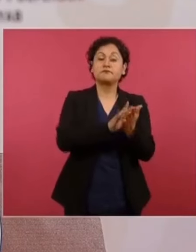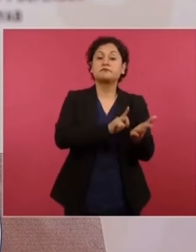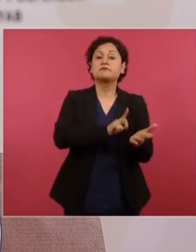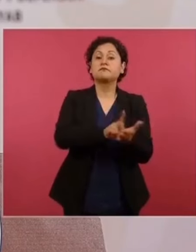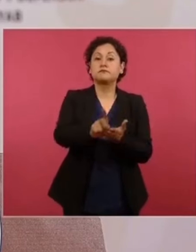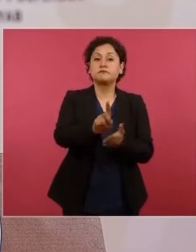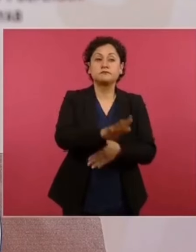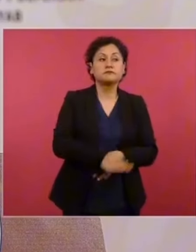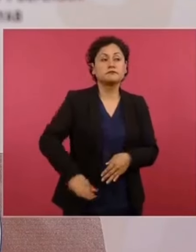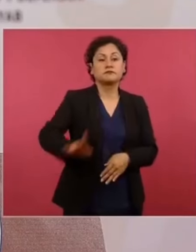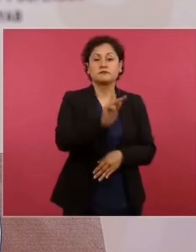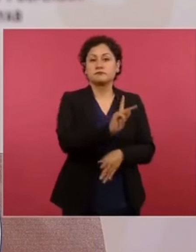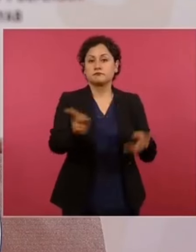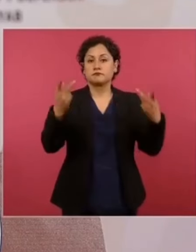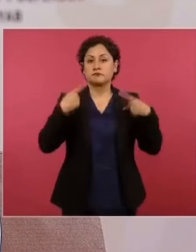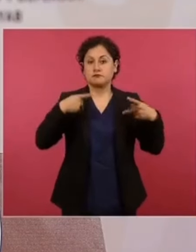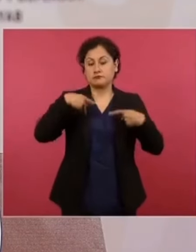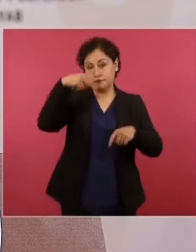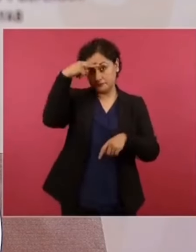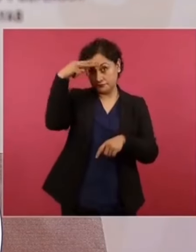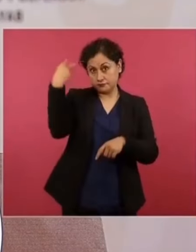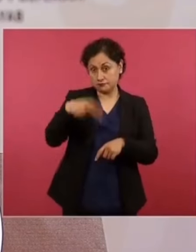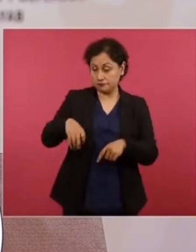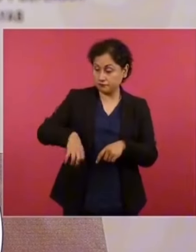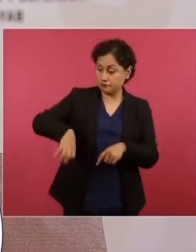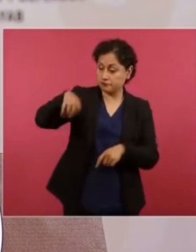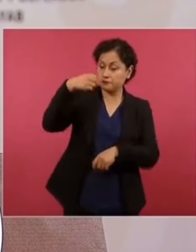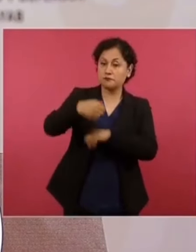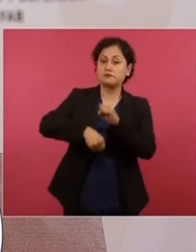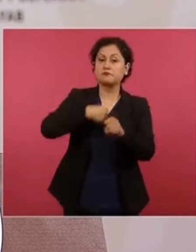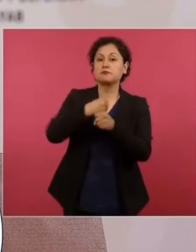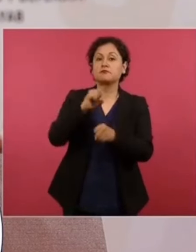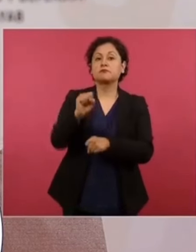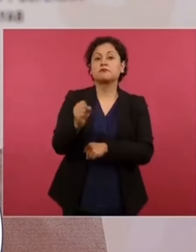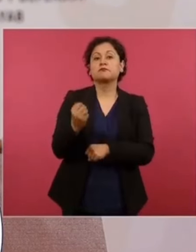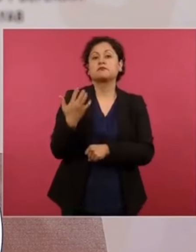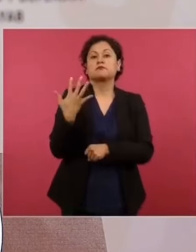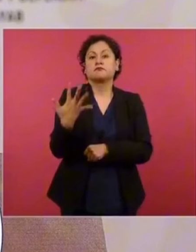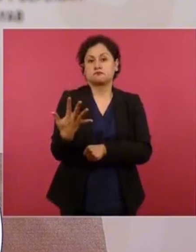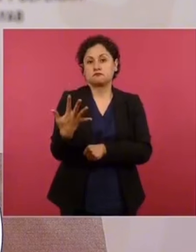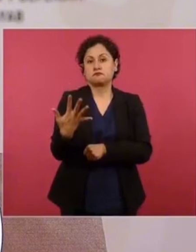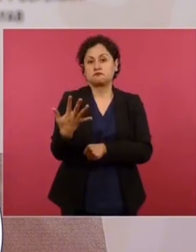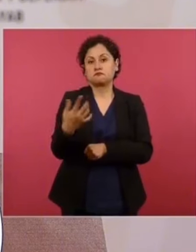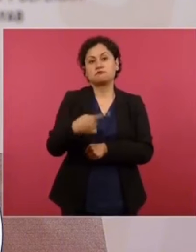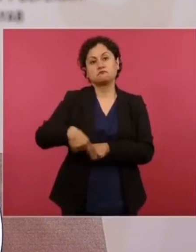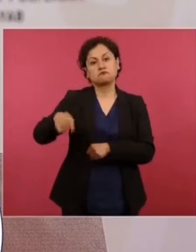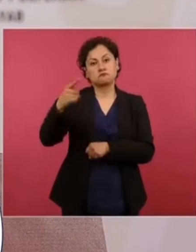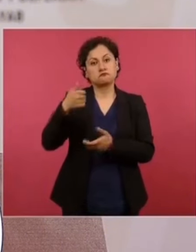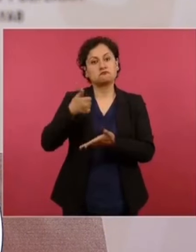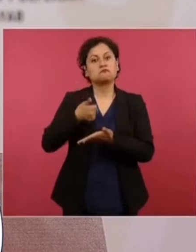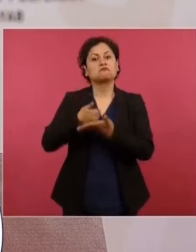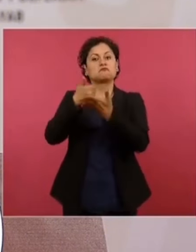65 años tienen derecho a esta pensión